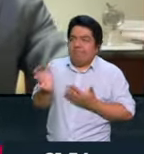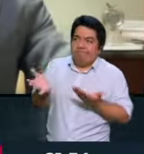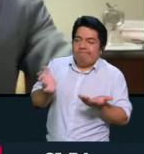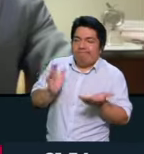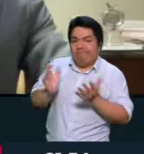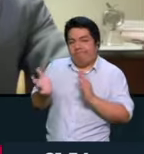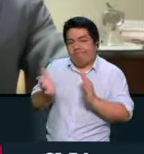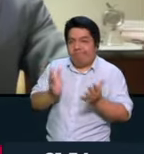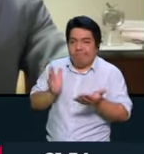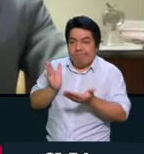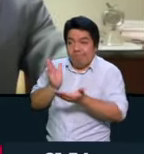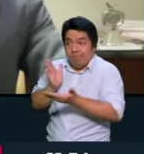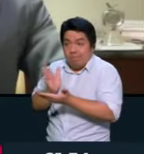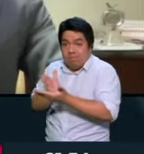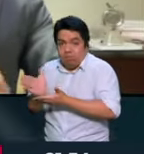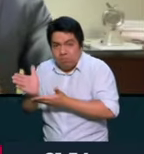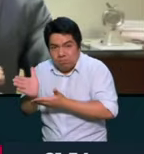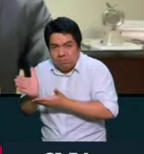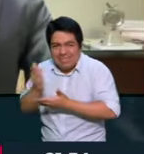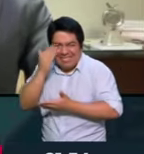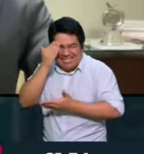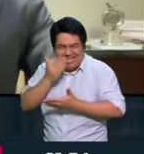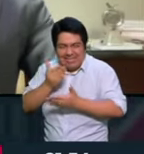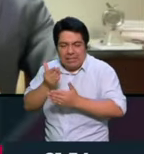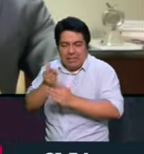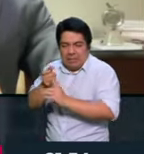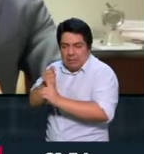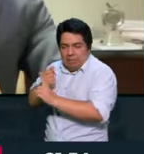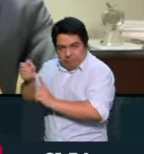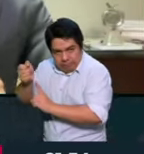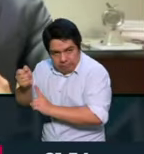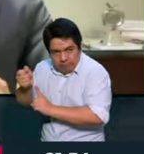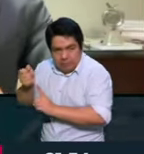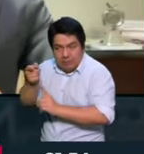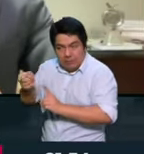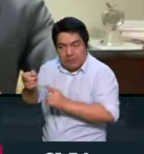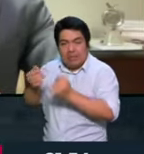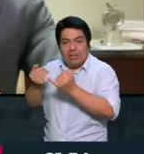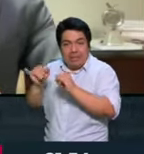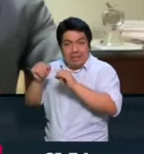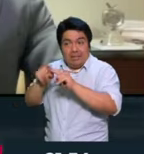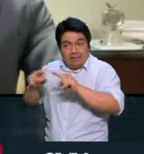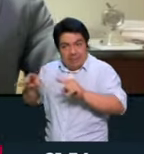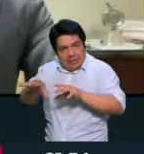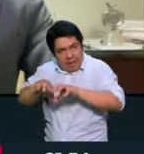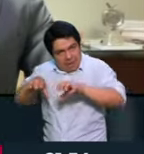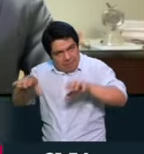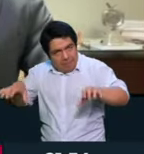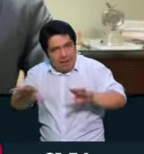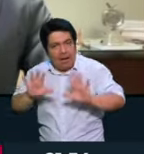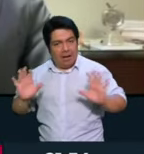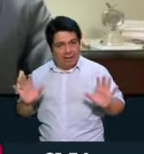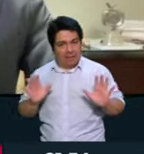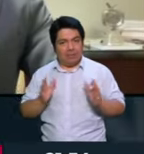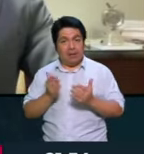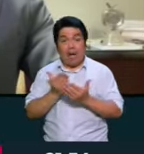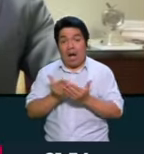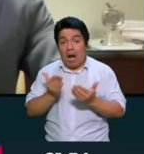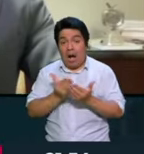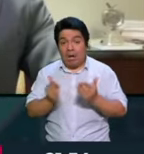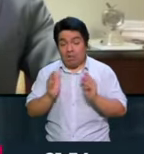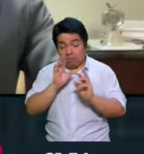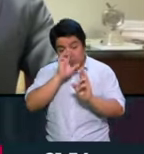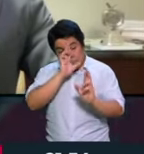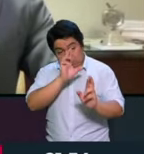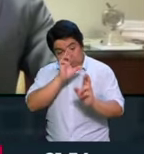una intromisión o una violencia a la independencia de los poderes de la Unión, cosa que hasta el momento se ha